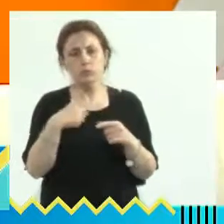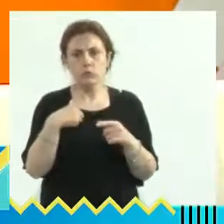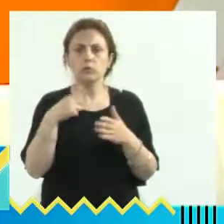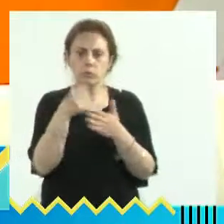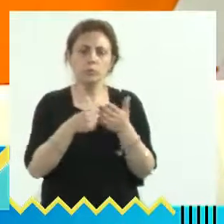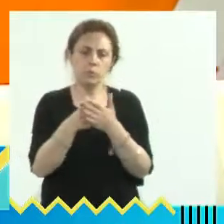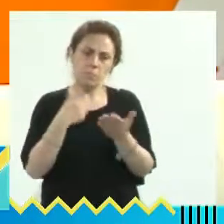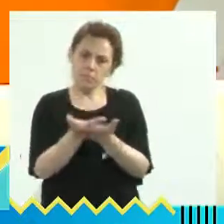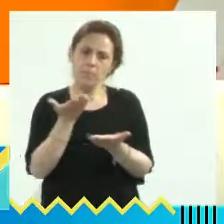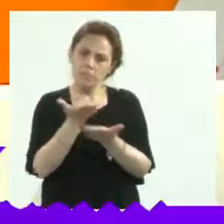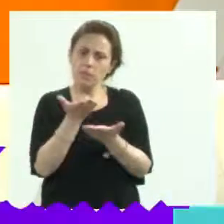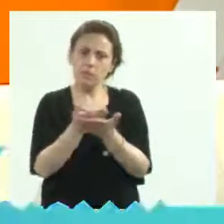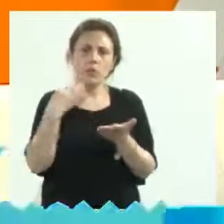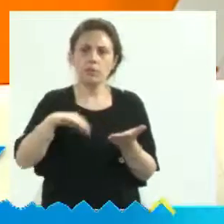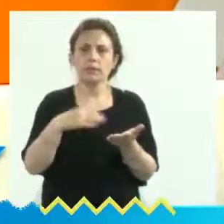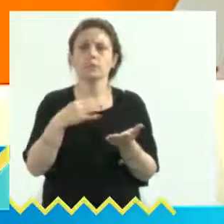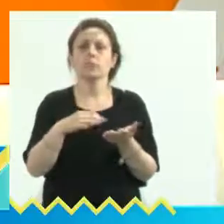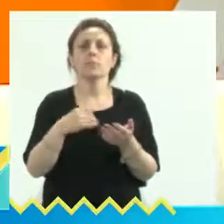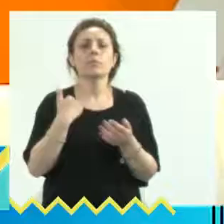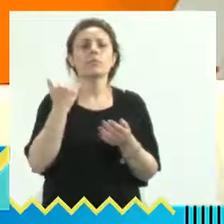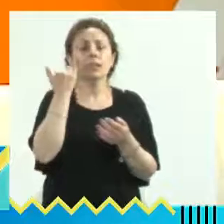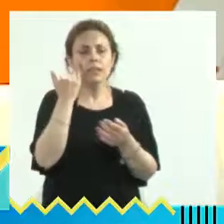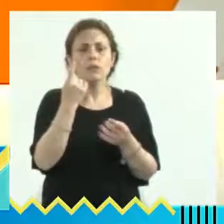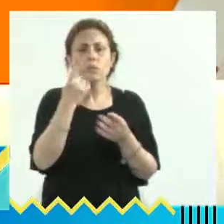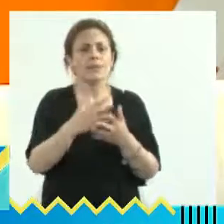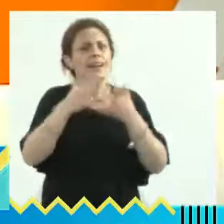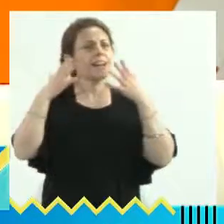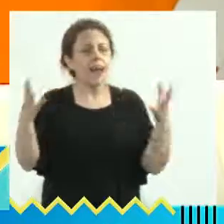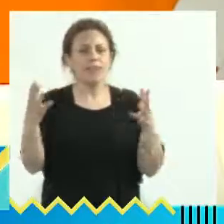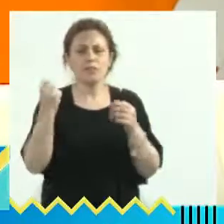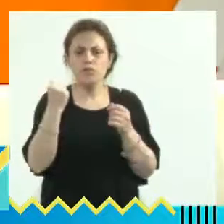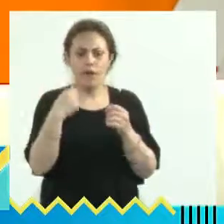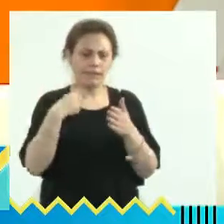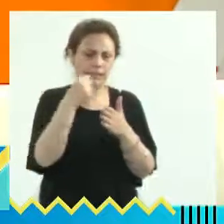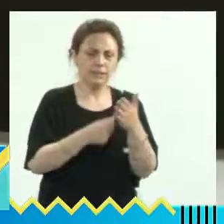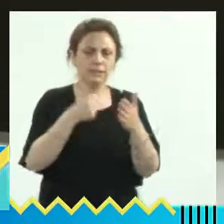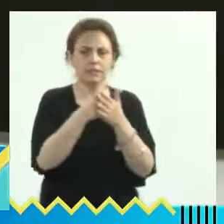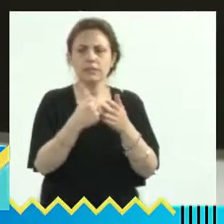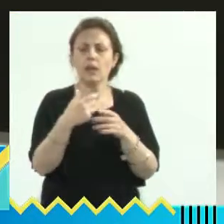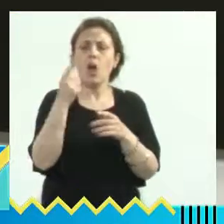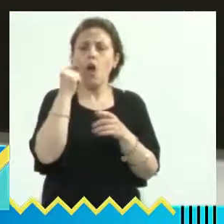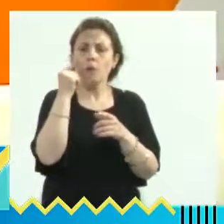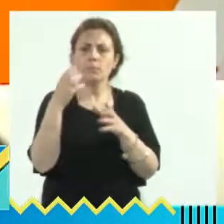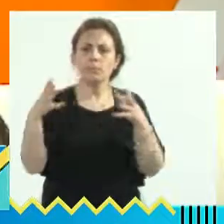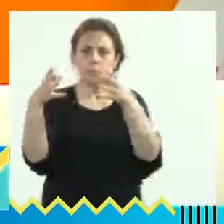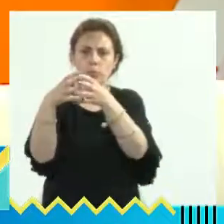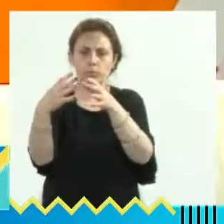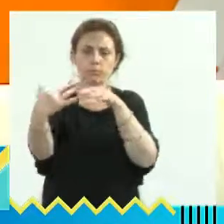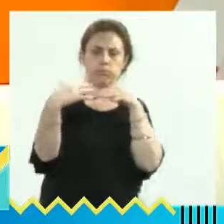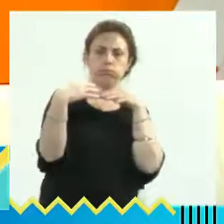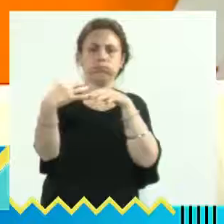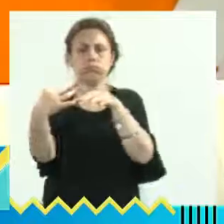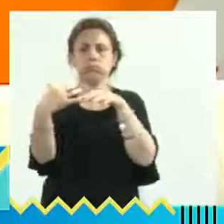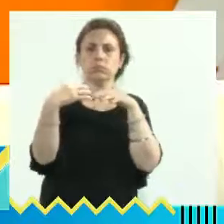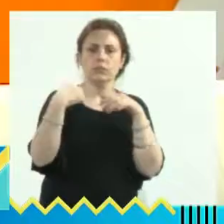Venimos pidiéndolo y tuvimos un gran empujón del sector masculino. Yo tengo que ser justa